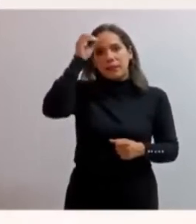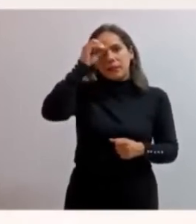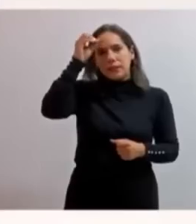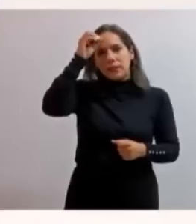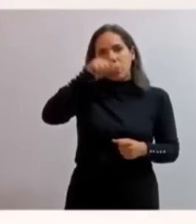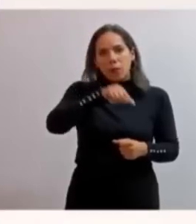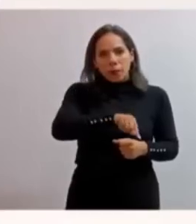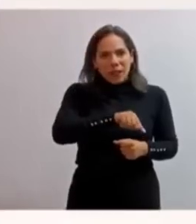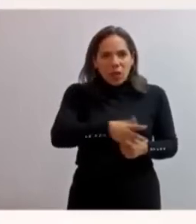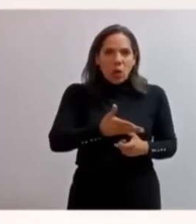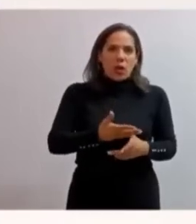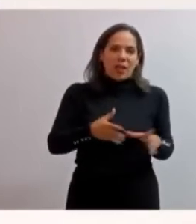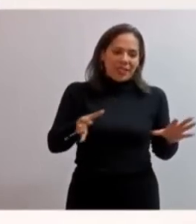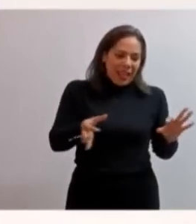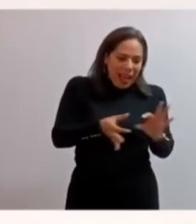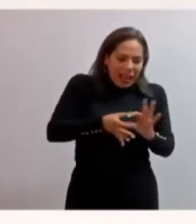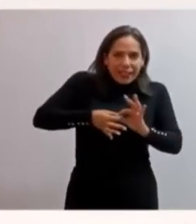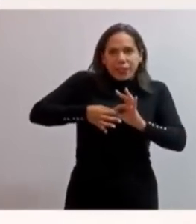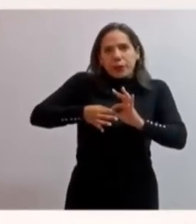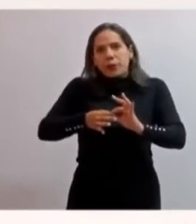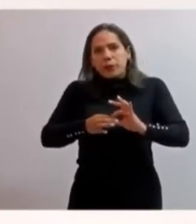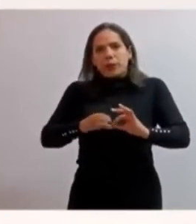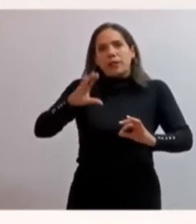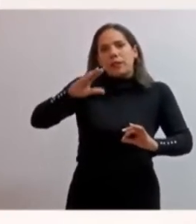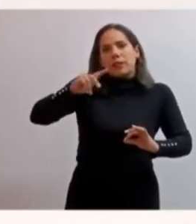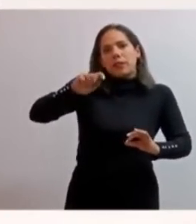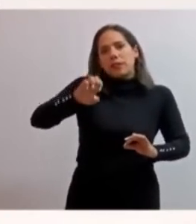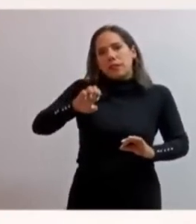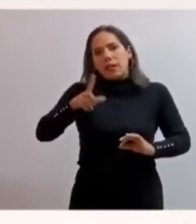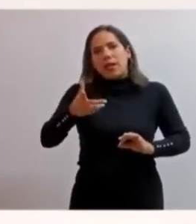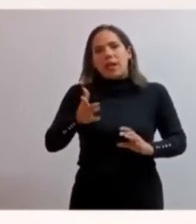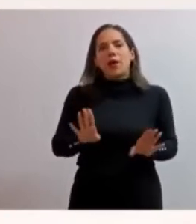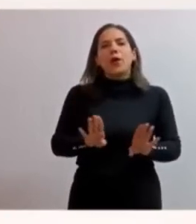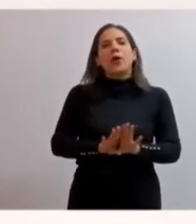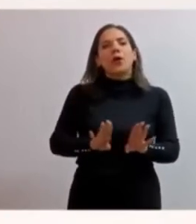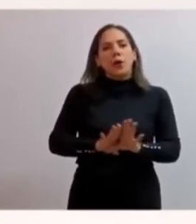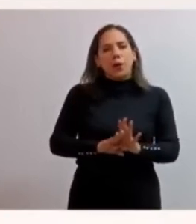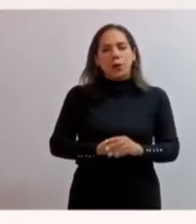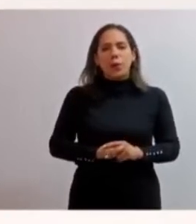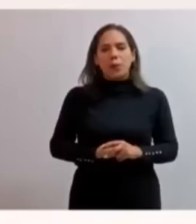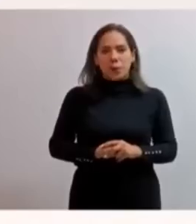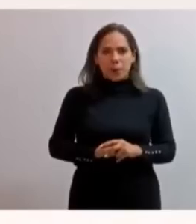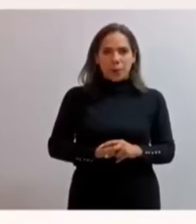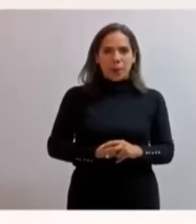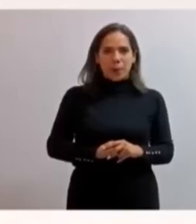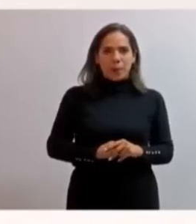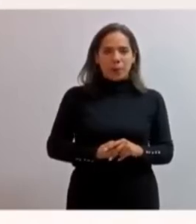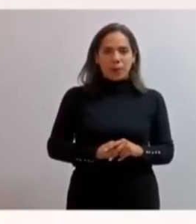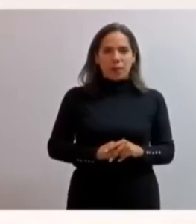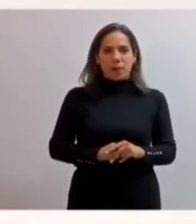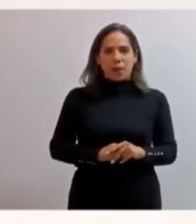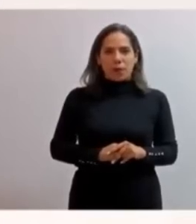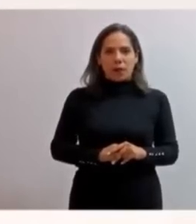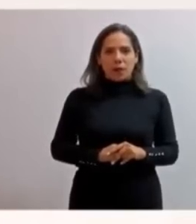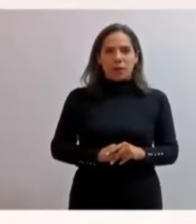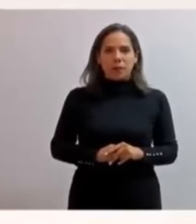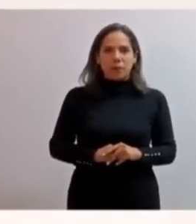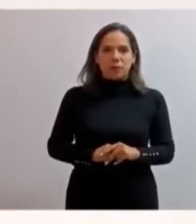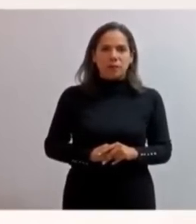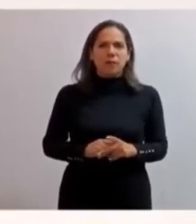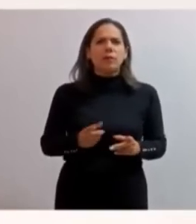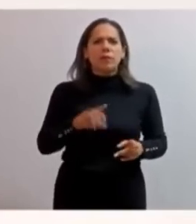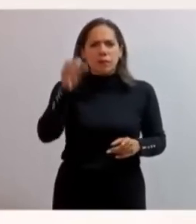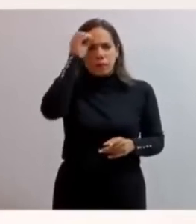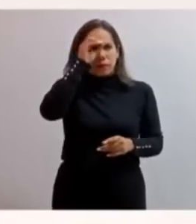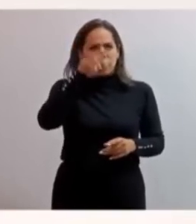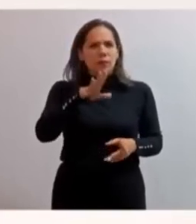consejo técnico que están engarzadas con todas las dimensiones de la vida en la escuela? ¿Qué recomendación